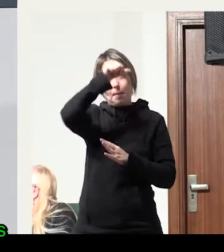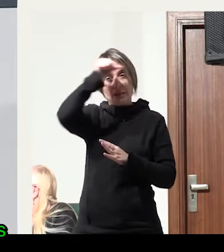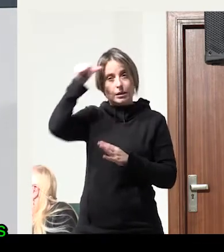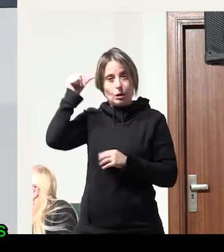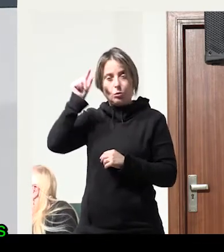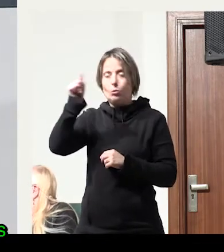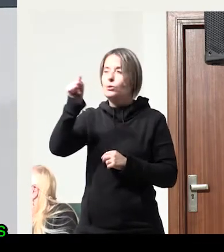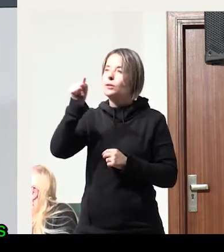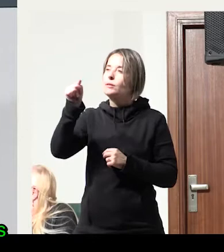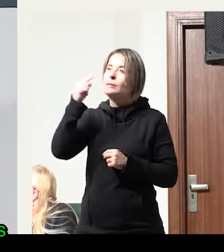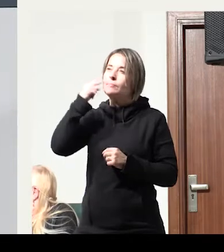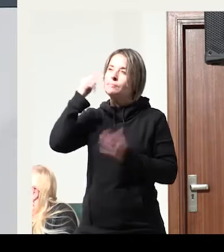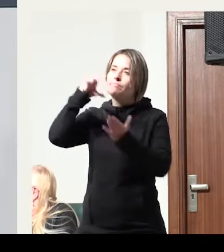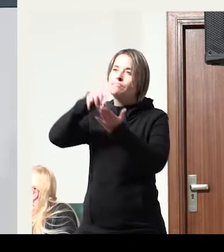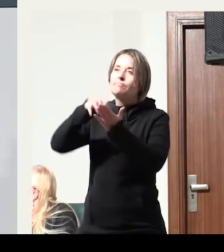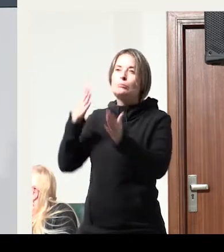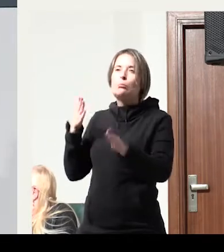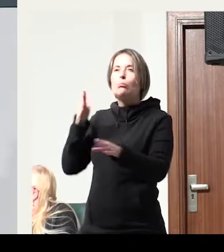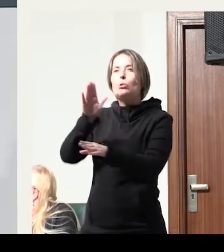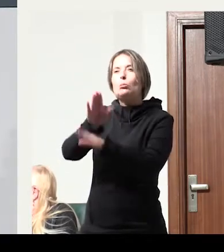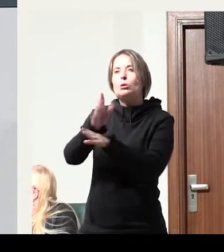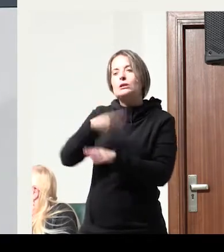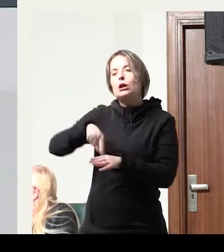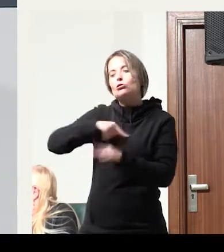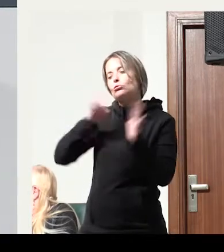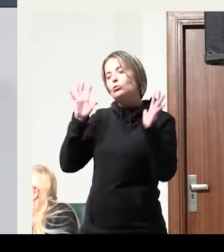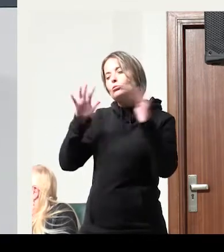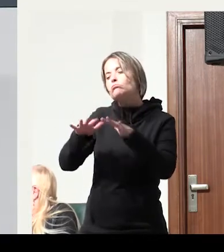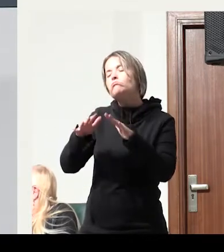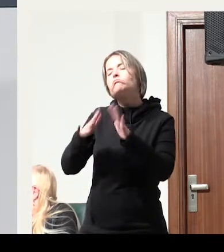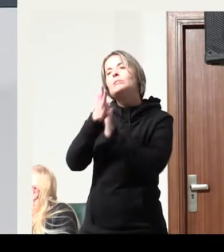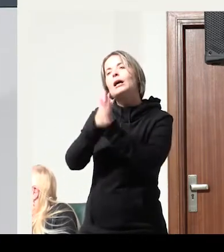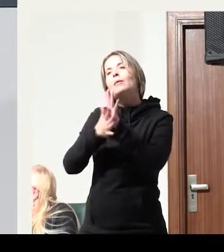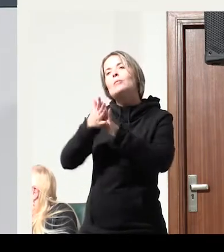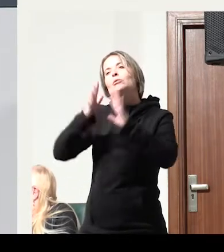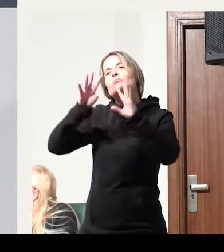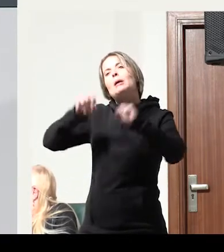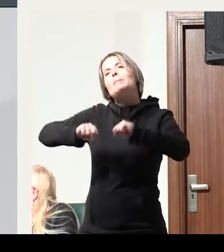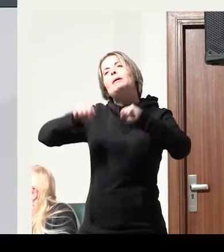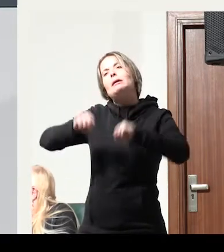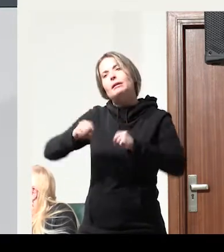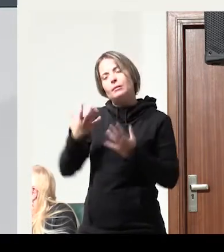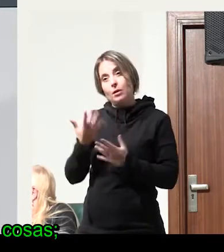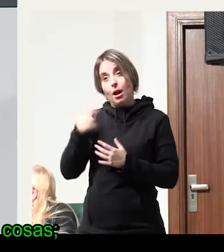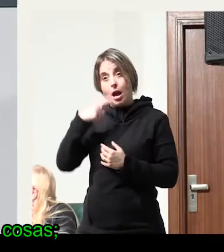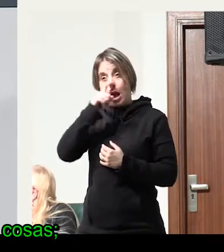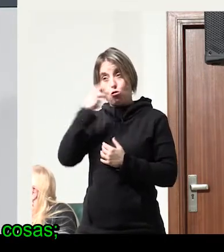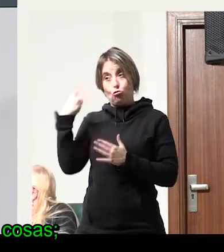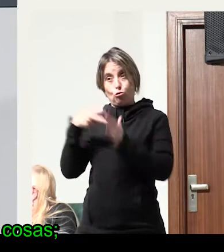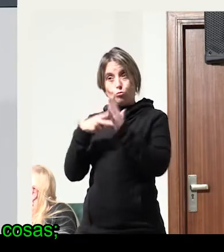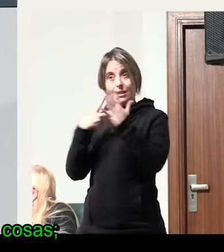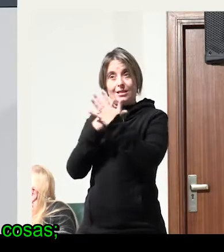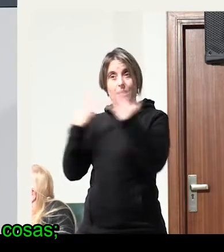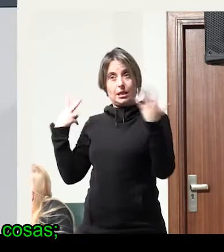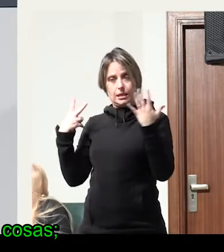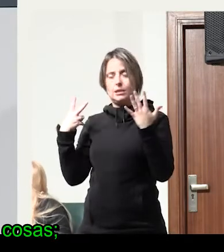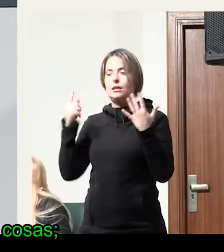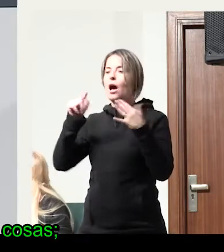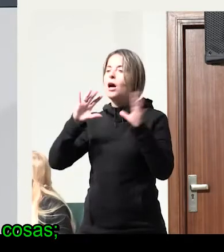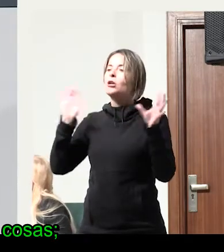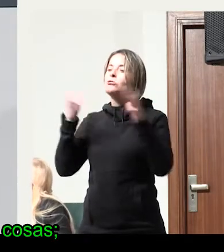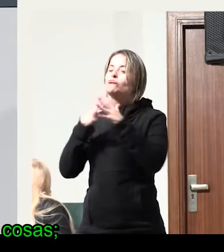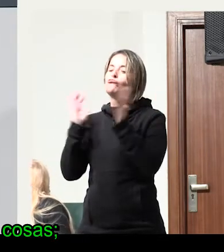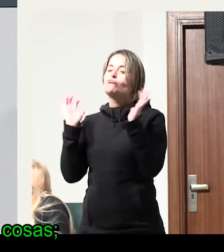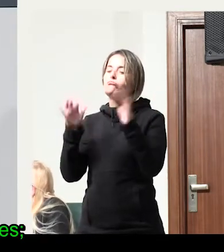hicimos una propuesta de por qué no nos reunimos y hablamos de la vejez, del envejecimiento, ¿no? Esto ya en el 2017. Y nos juntamos y estuvimos hablando